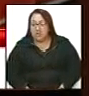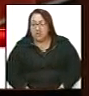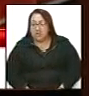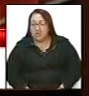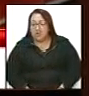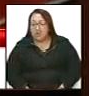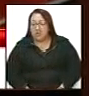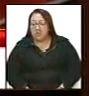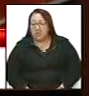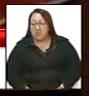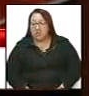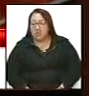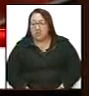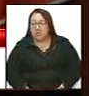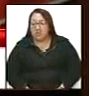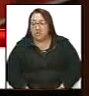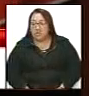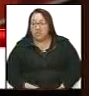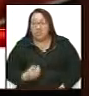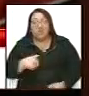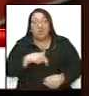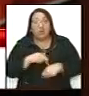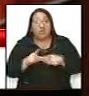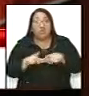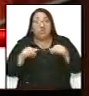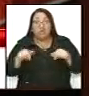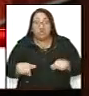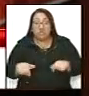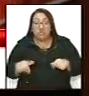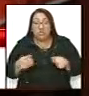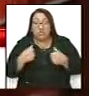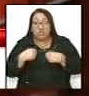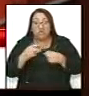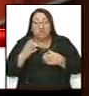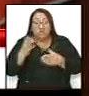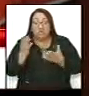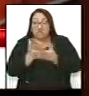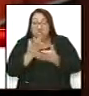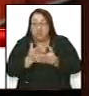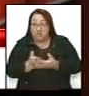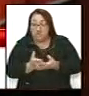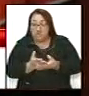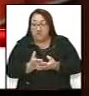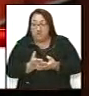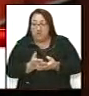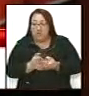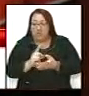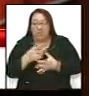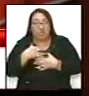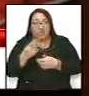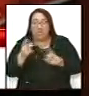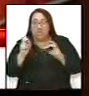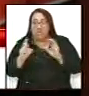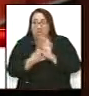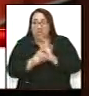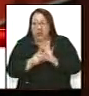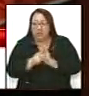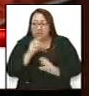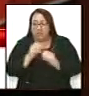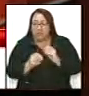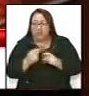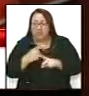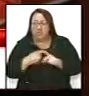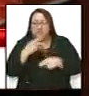en nuestros ambientes, bajo nuestras carreras. Yo saludo esa iniciativa legislativa porque hay que corregir,